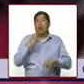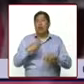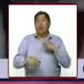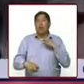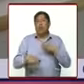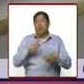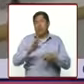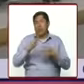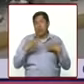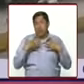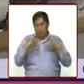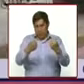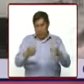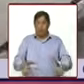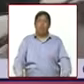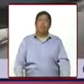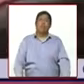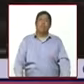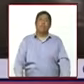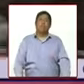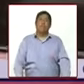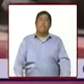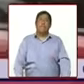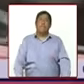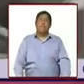en su salud.